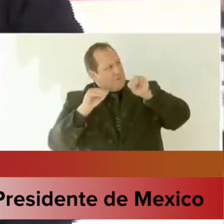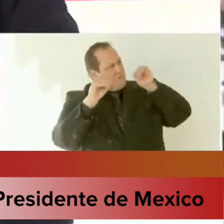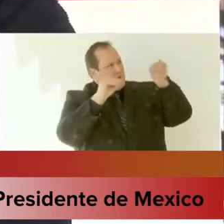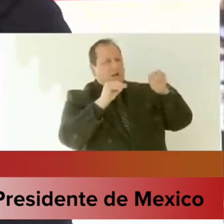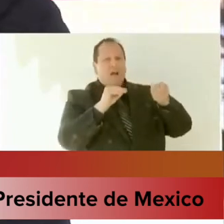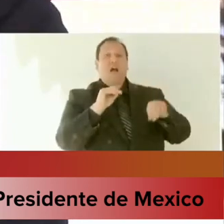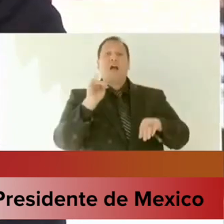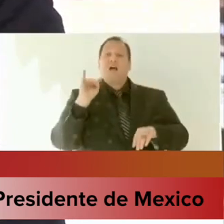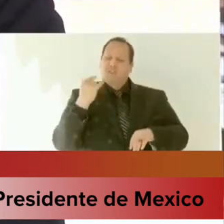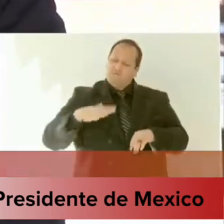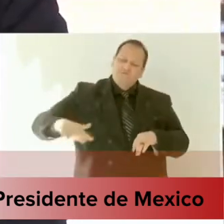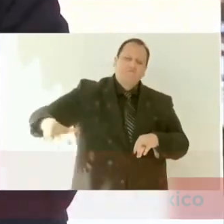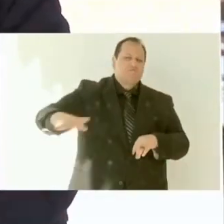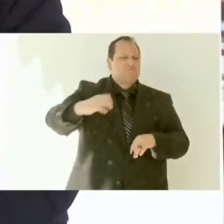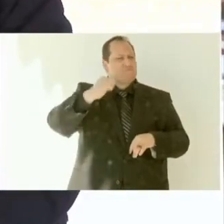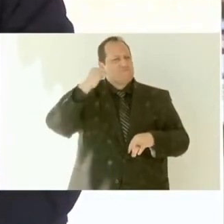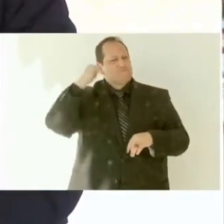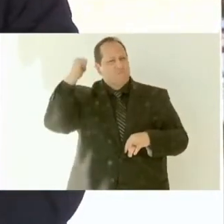¡Que viva Tijuana!